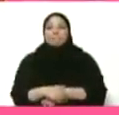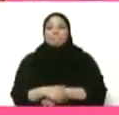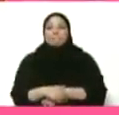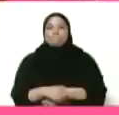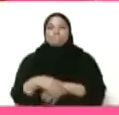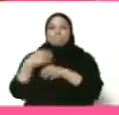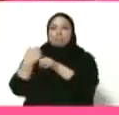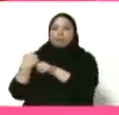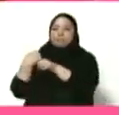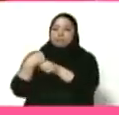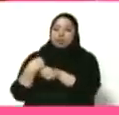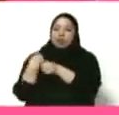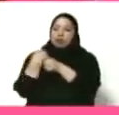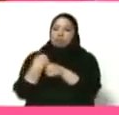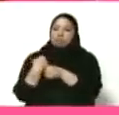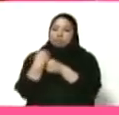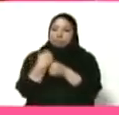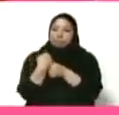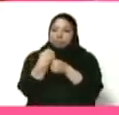Jinete.